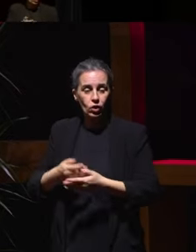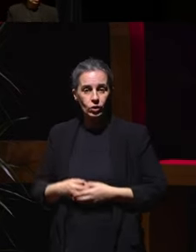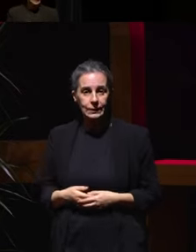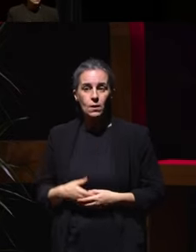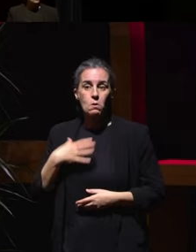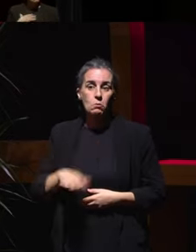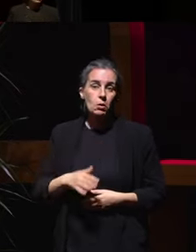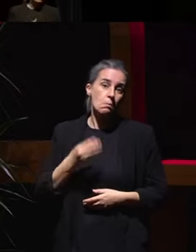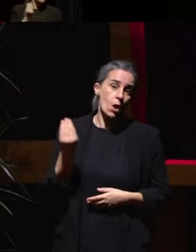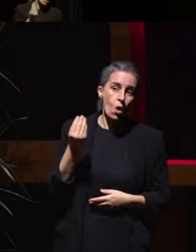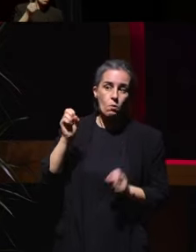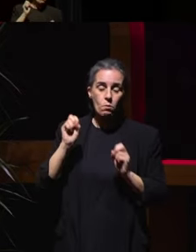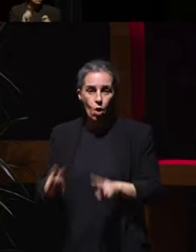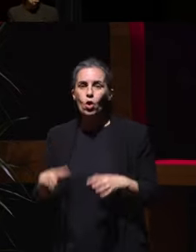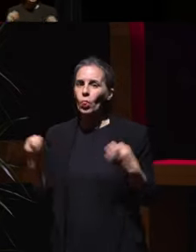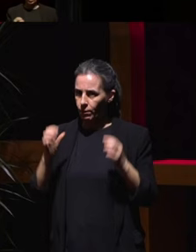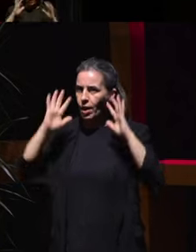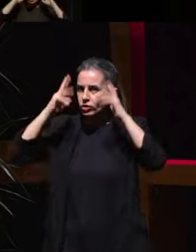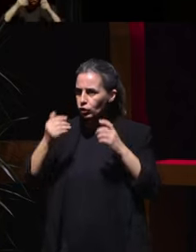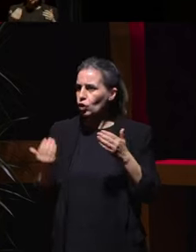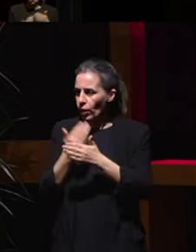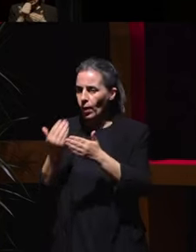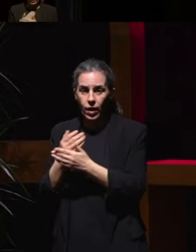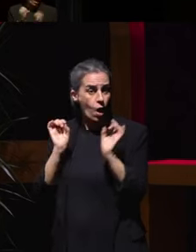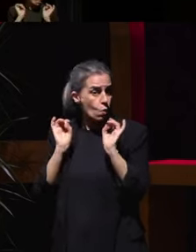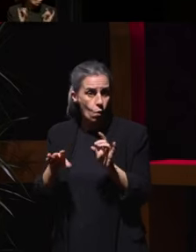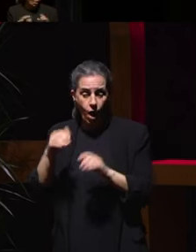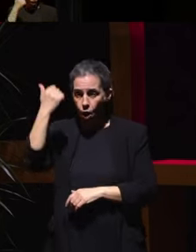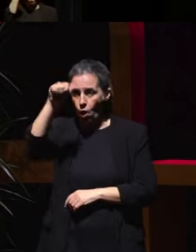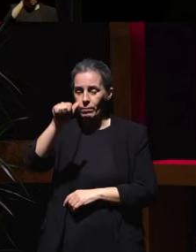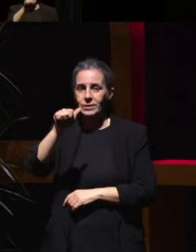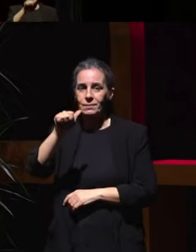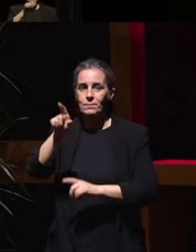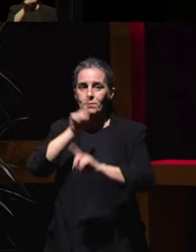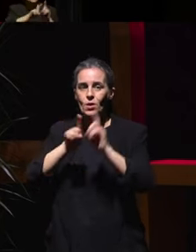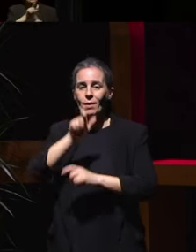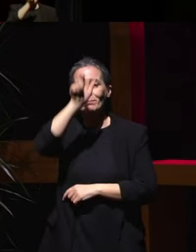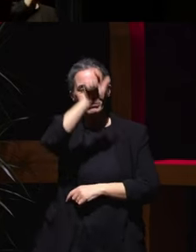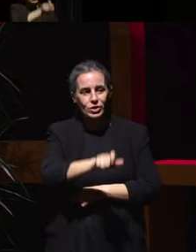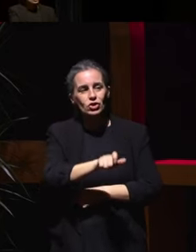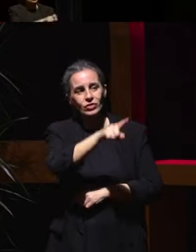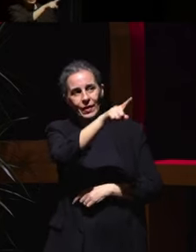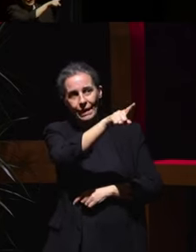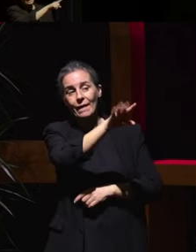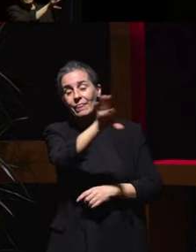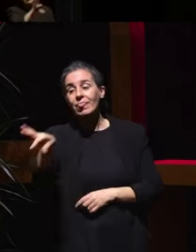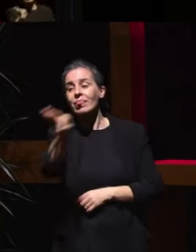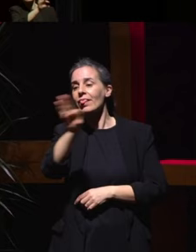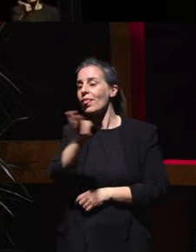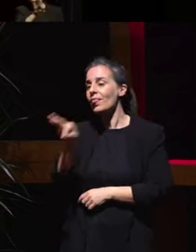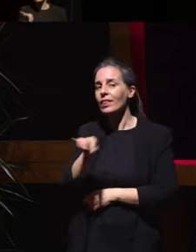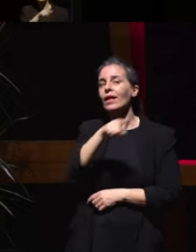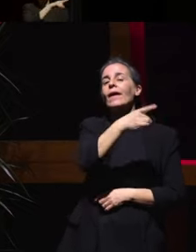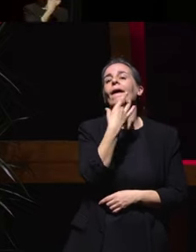esforzarse constantemente, como los hombres, exactamente igual. El problema es esa persona que decide. Y eso es lo que para mí hay que cambiar. Bueno,